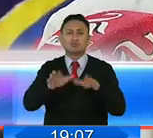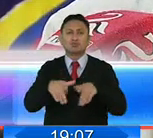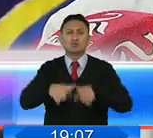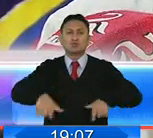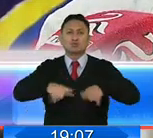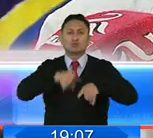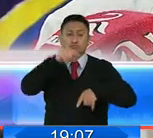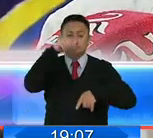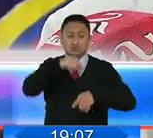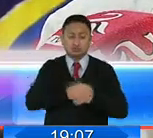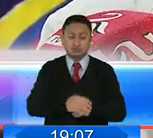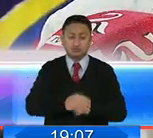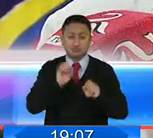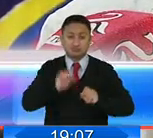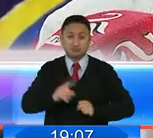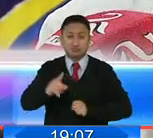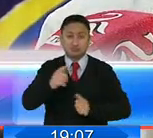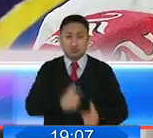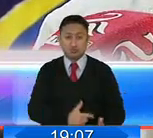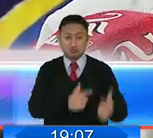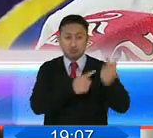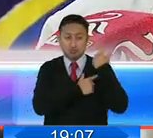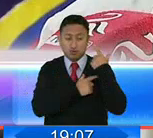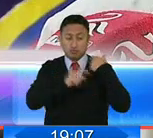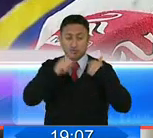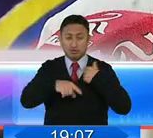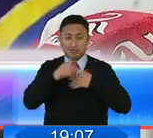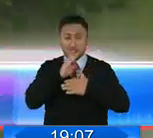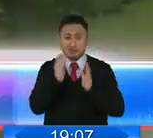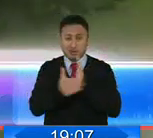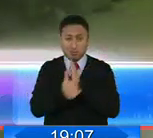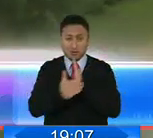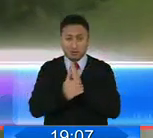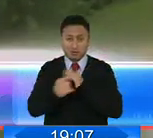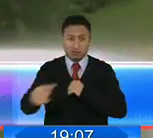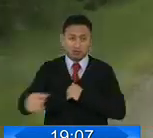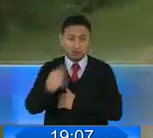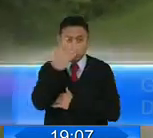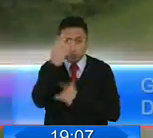incluyendo soldados tibias que son entrenados en las selvas.